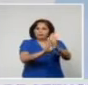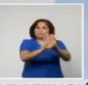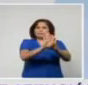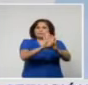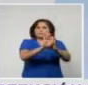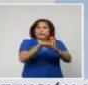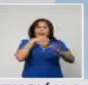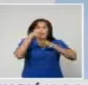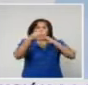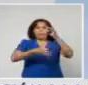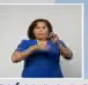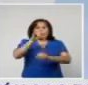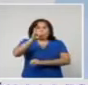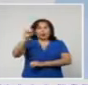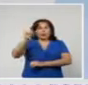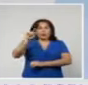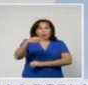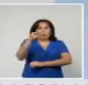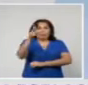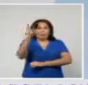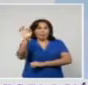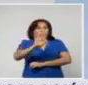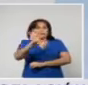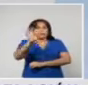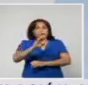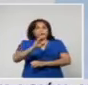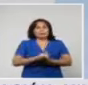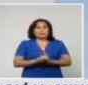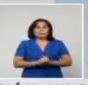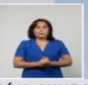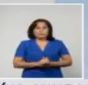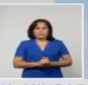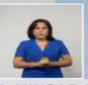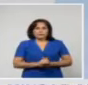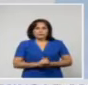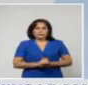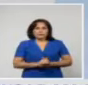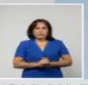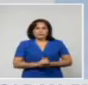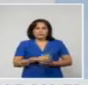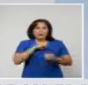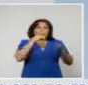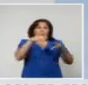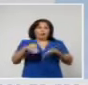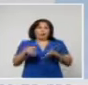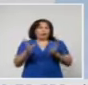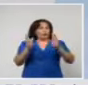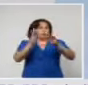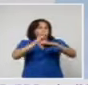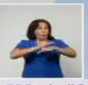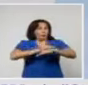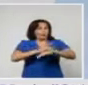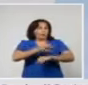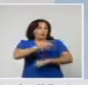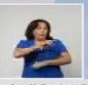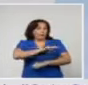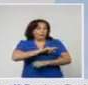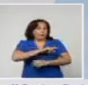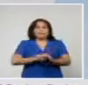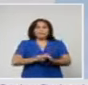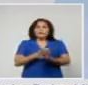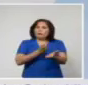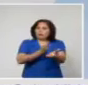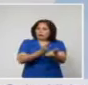hablando del 99,2%. No tuvimos fallecidos en el día de ayer, se mantienen